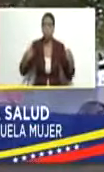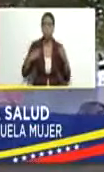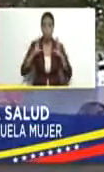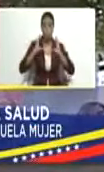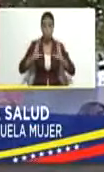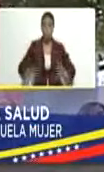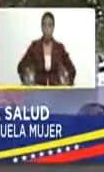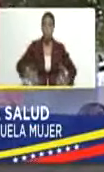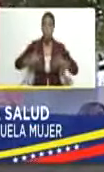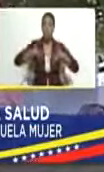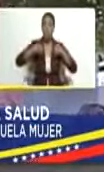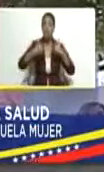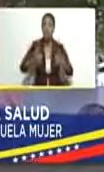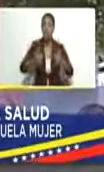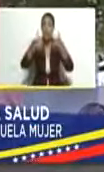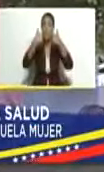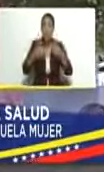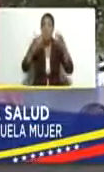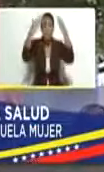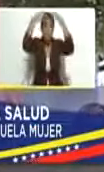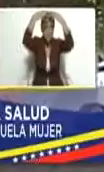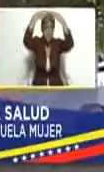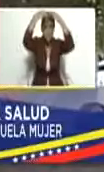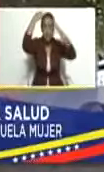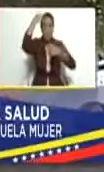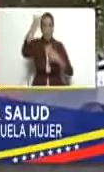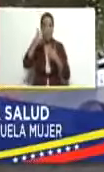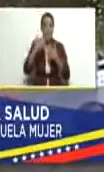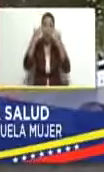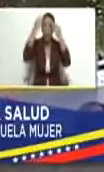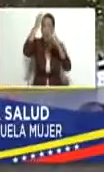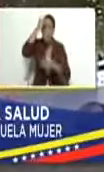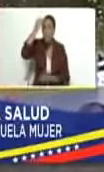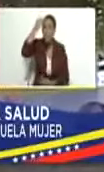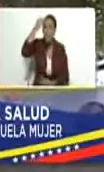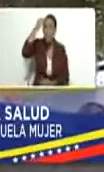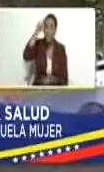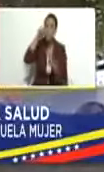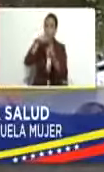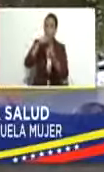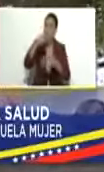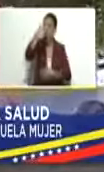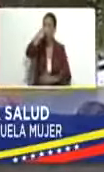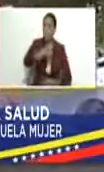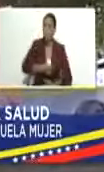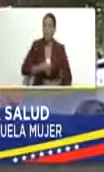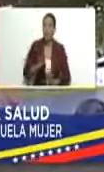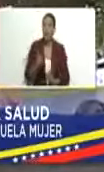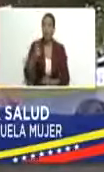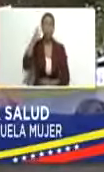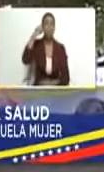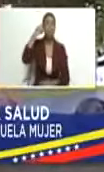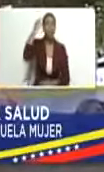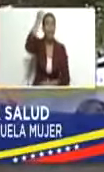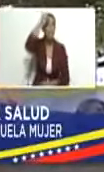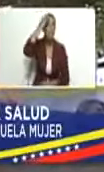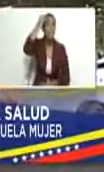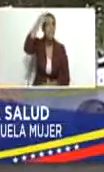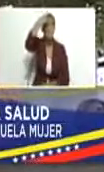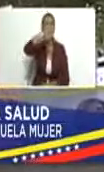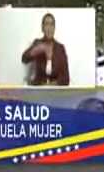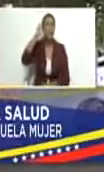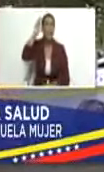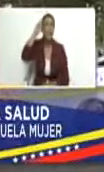cuerpo sano, mente sano, pensar en la clave de la mujer, y la clave del pensamiento de la